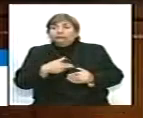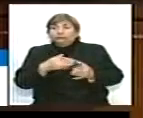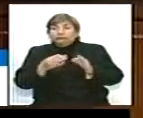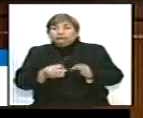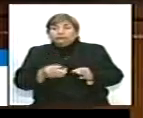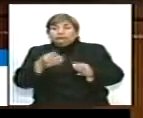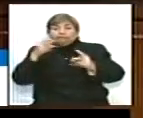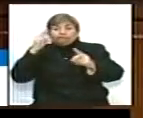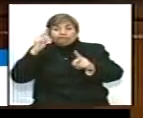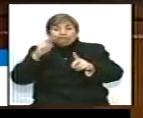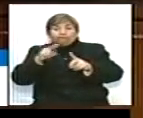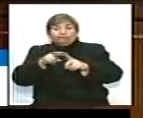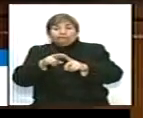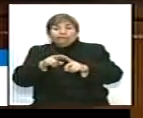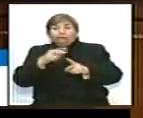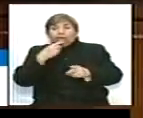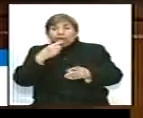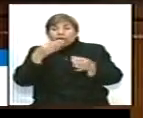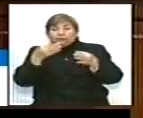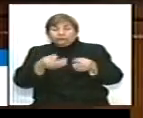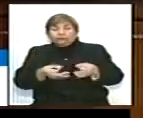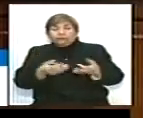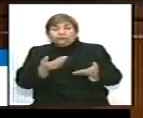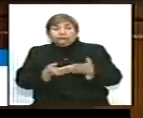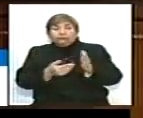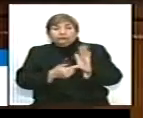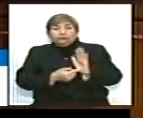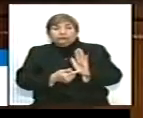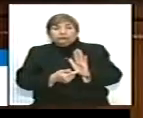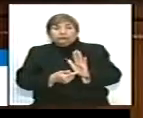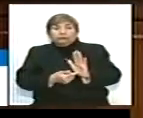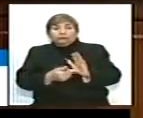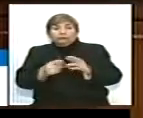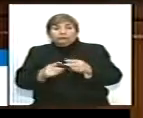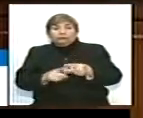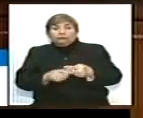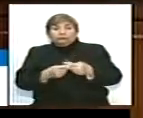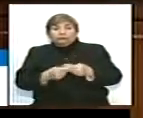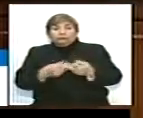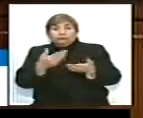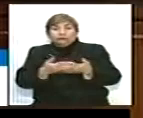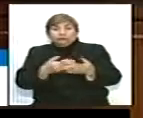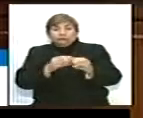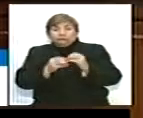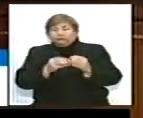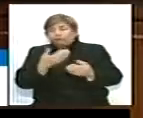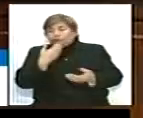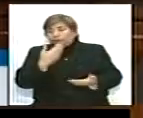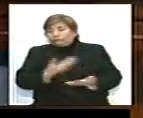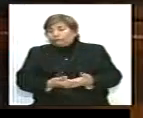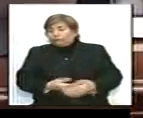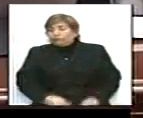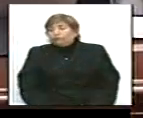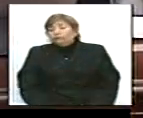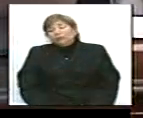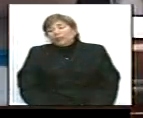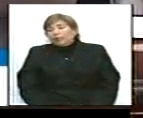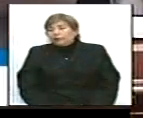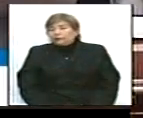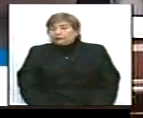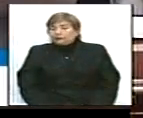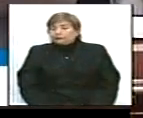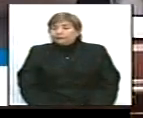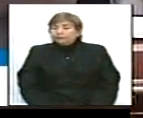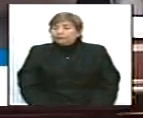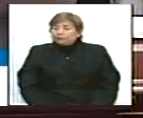y ese reto es justamente esta presentación, este inicio, y buscar las soluciones. Muchas gracias, presidente. Muy